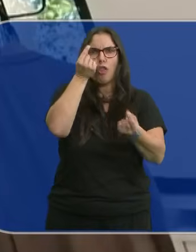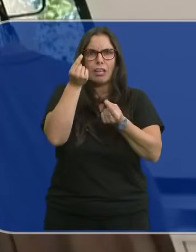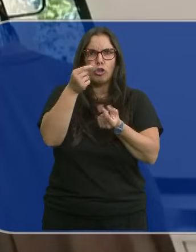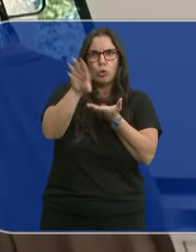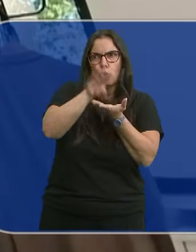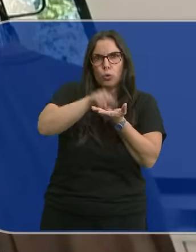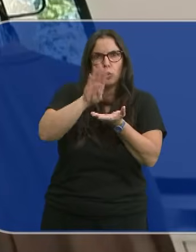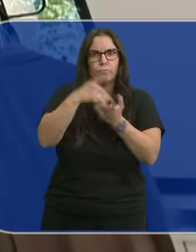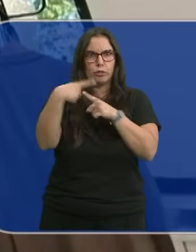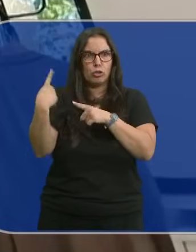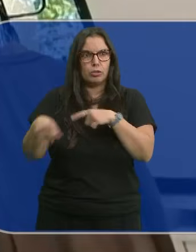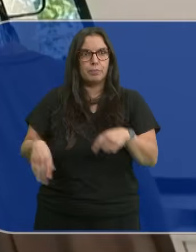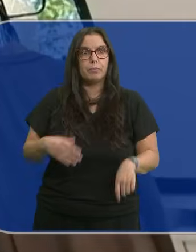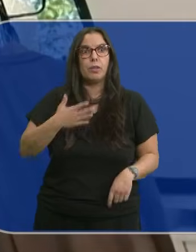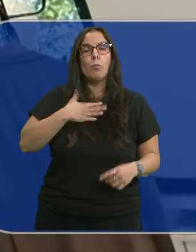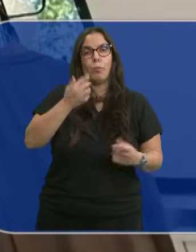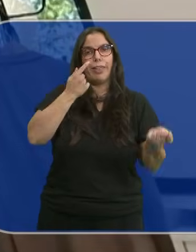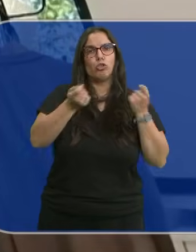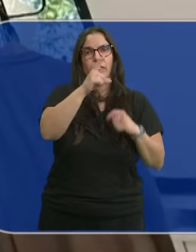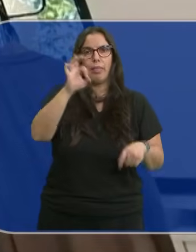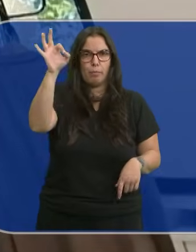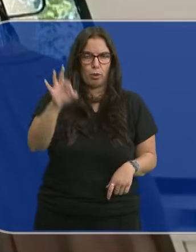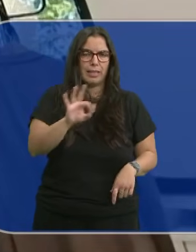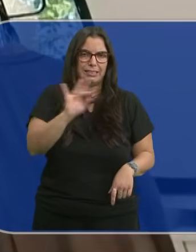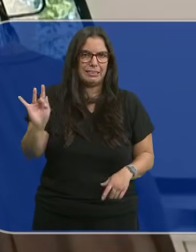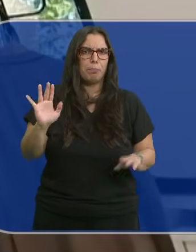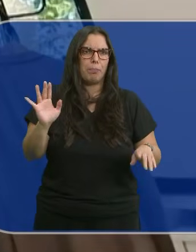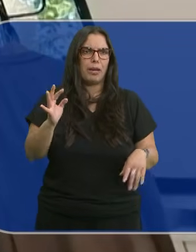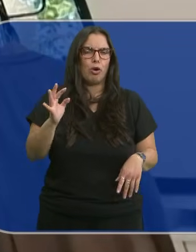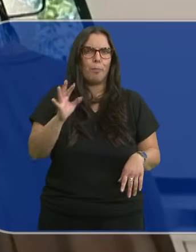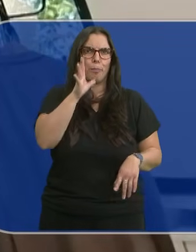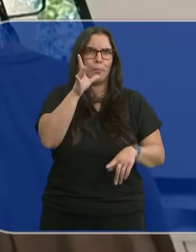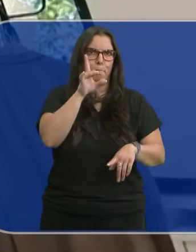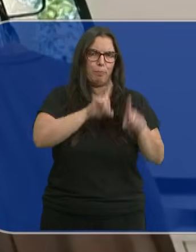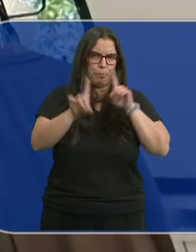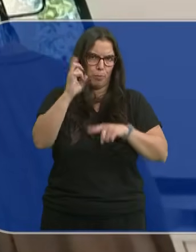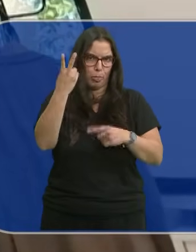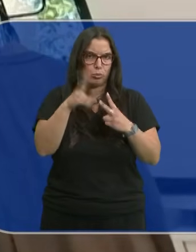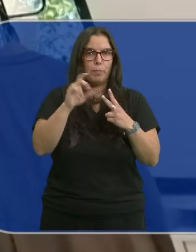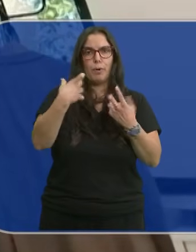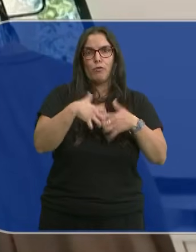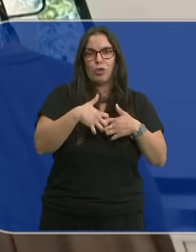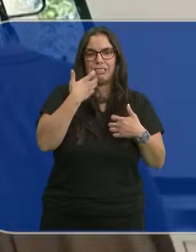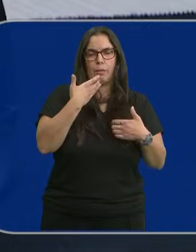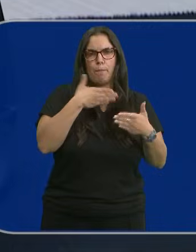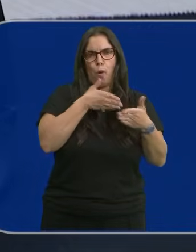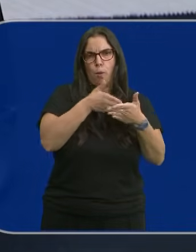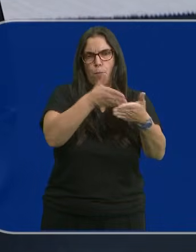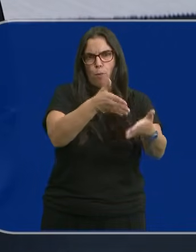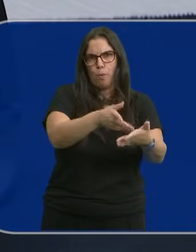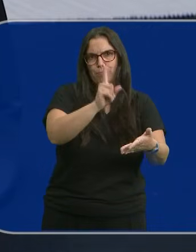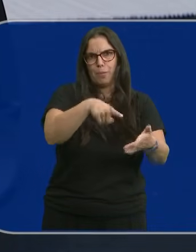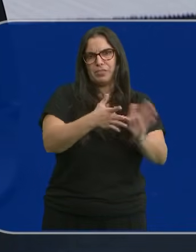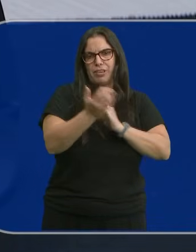recopilados. Se puede controlar al 100%, pero tiene dos peros. El primero es la funcionalidad. Poner muchas barreras también